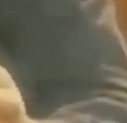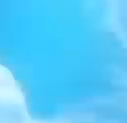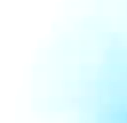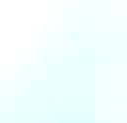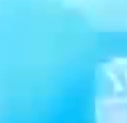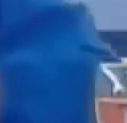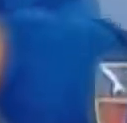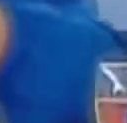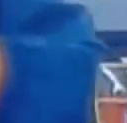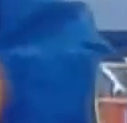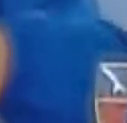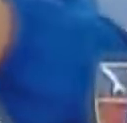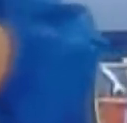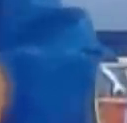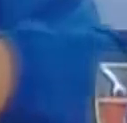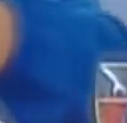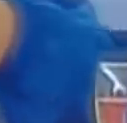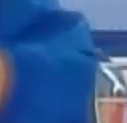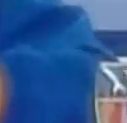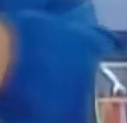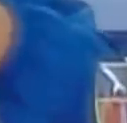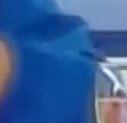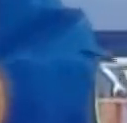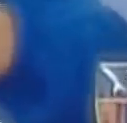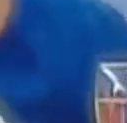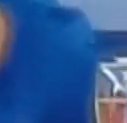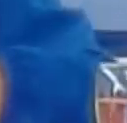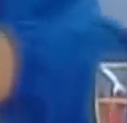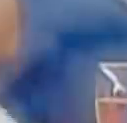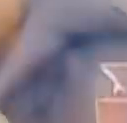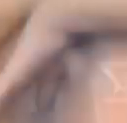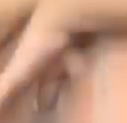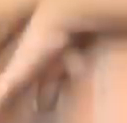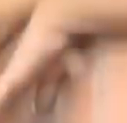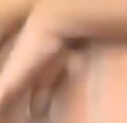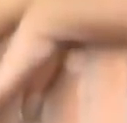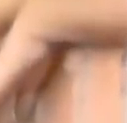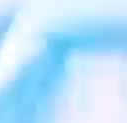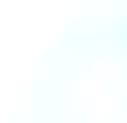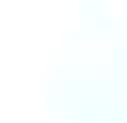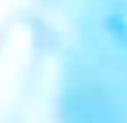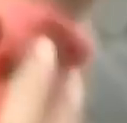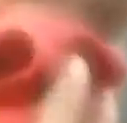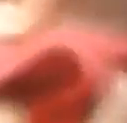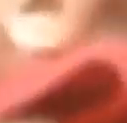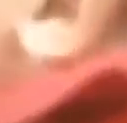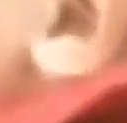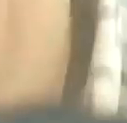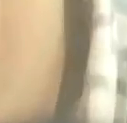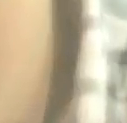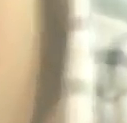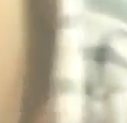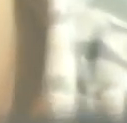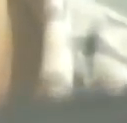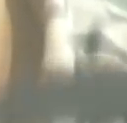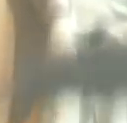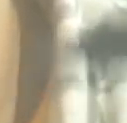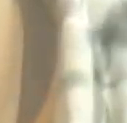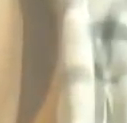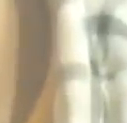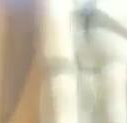muchacha y una guitarra para poder cantar. Esas son cosas que en esta vida nunca me